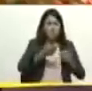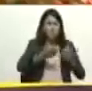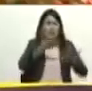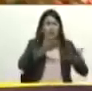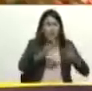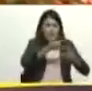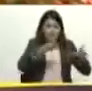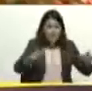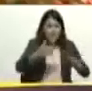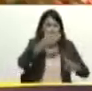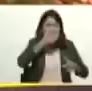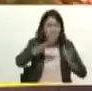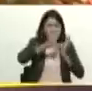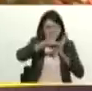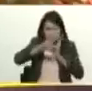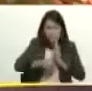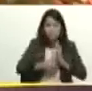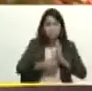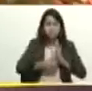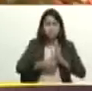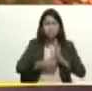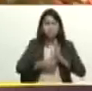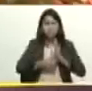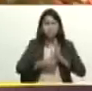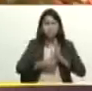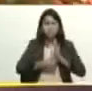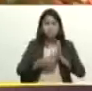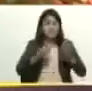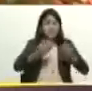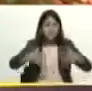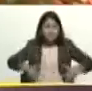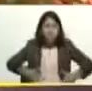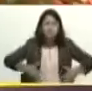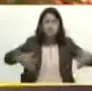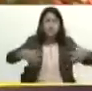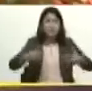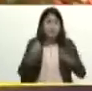el bandidaje, para darse grandes lujos,